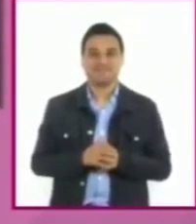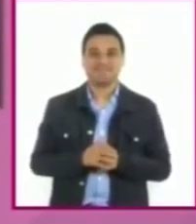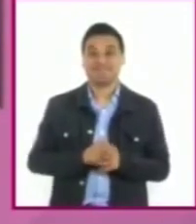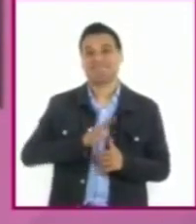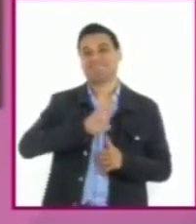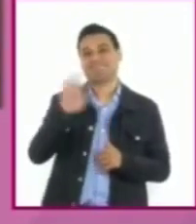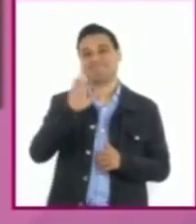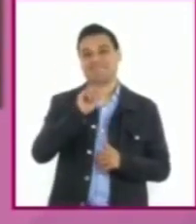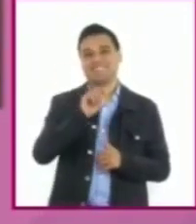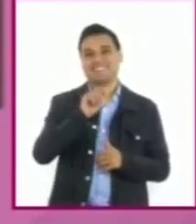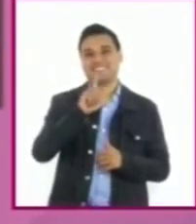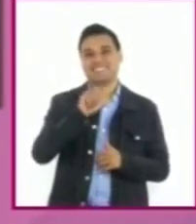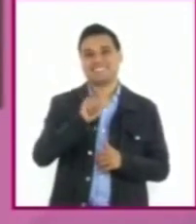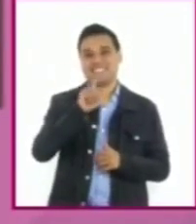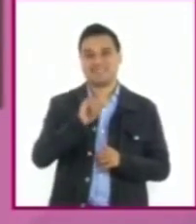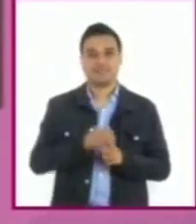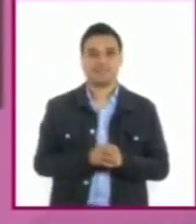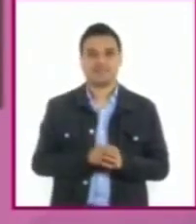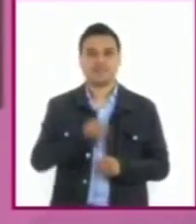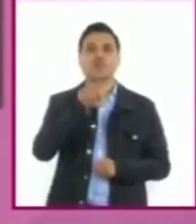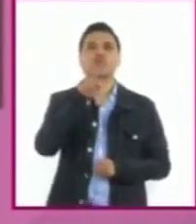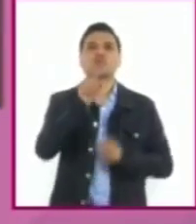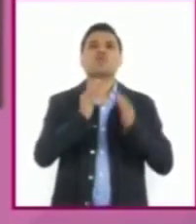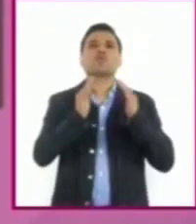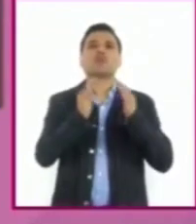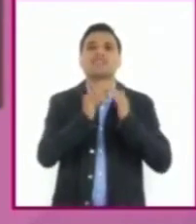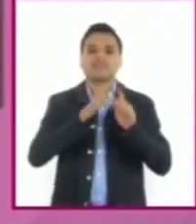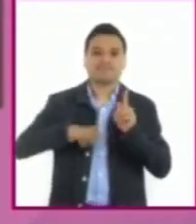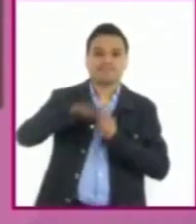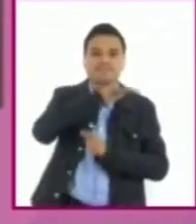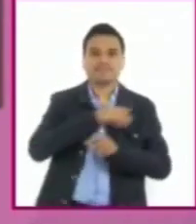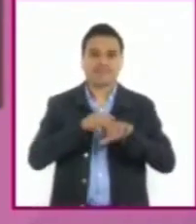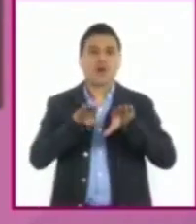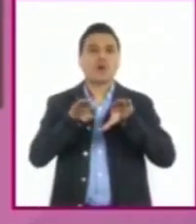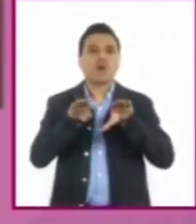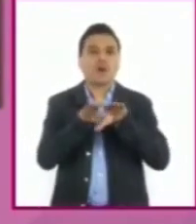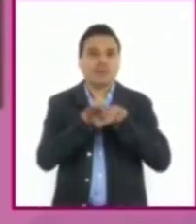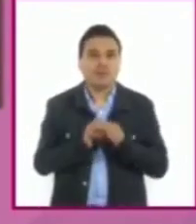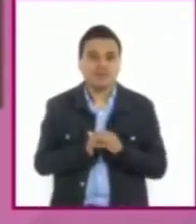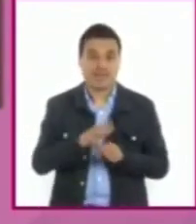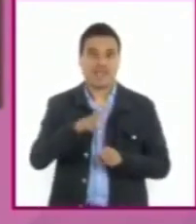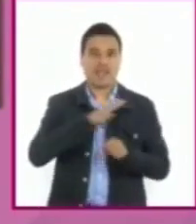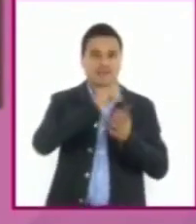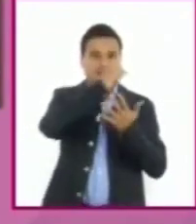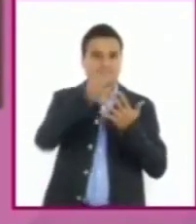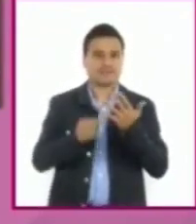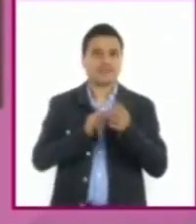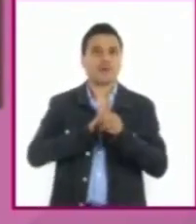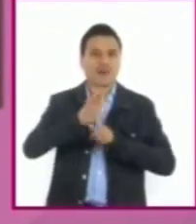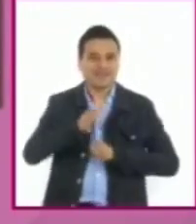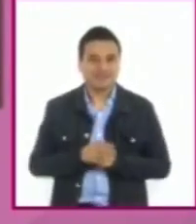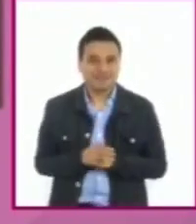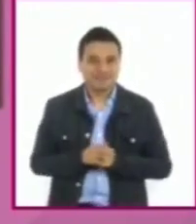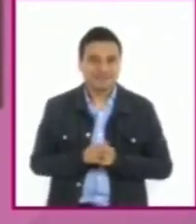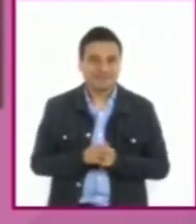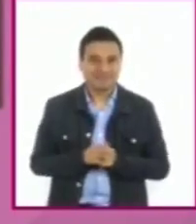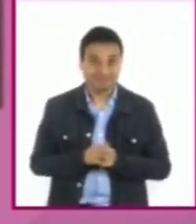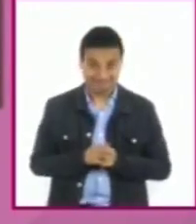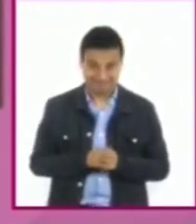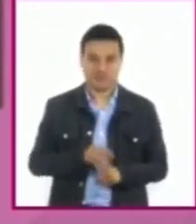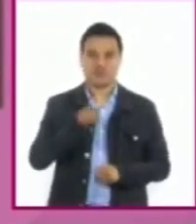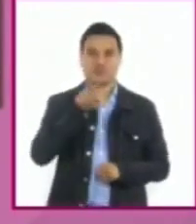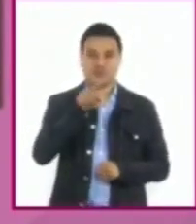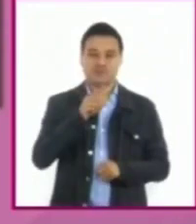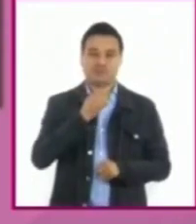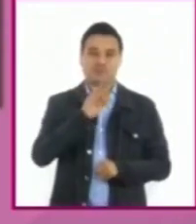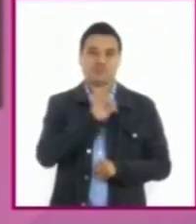Adiós, Tlali. ¿Cómo es el espacio geográfico donde viven? ¿Cuáles son sus componentes? Y así es como vamos a viajar por el planeta para